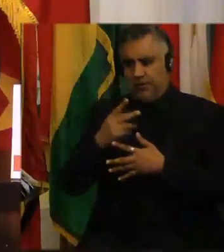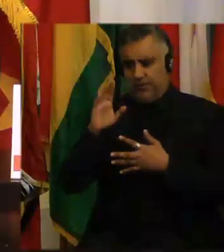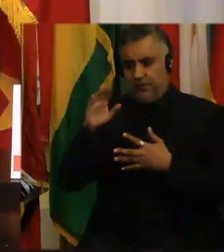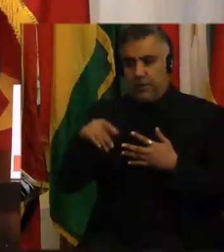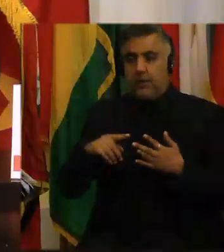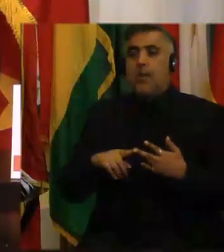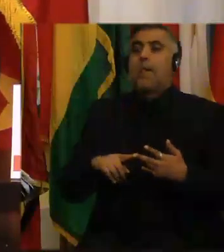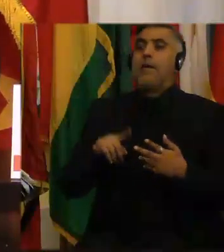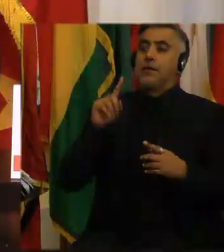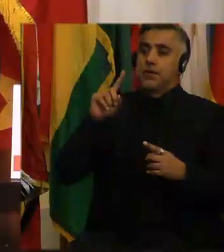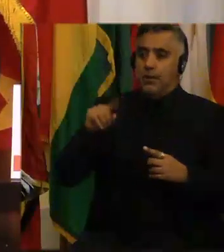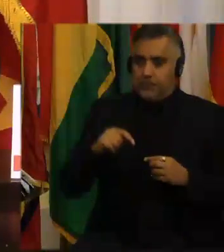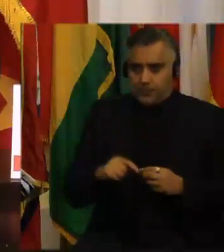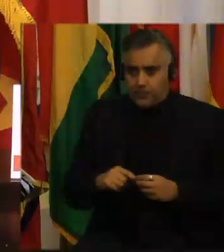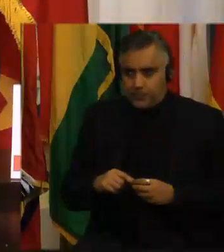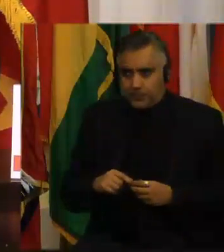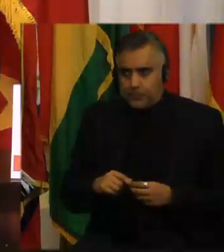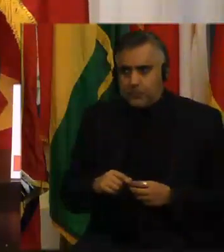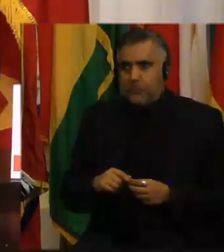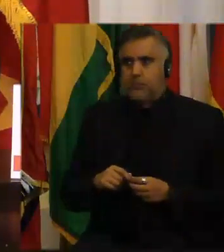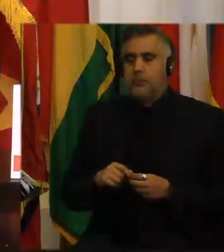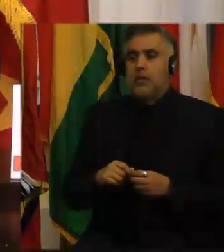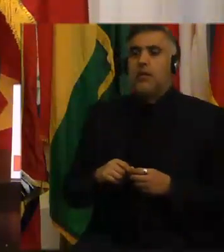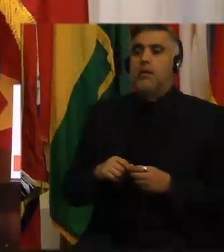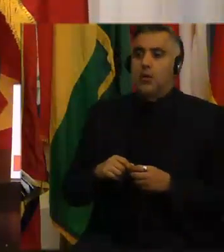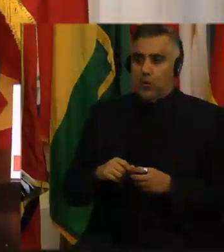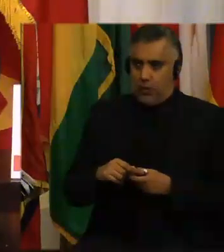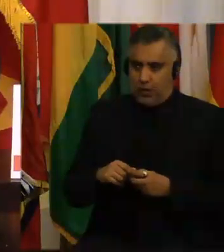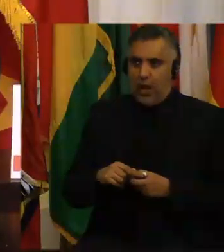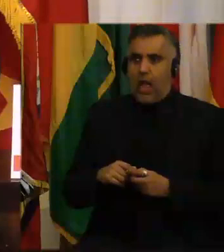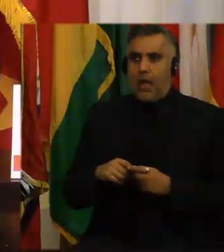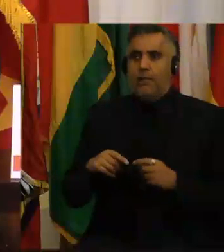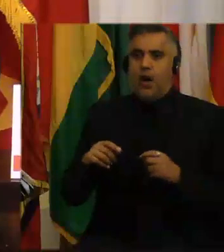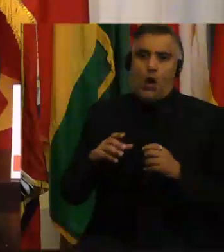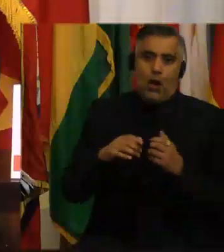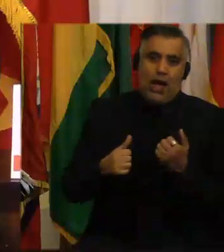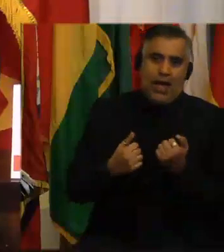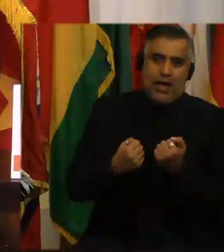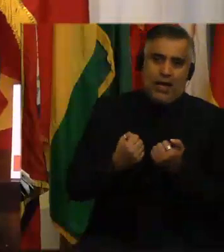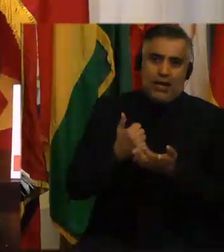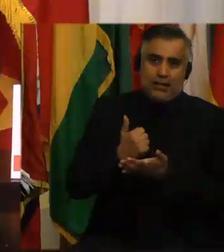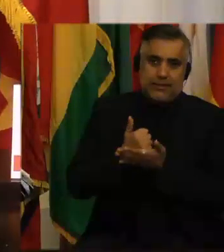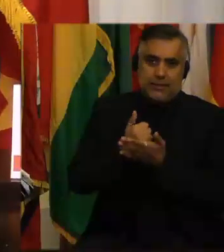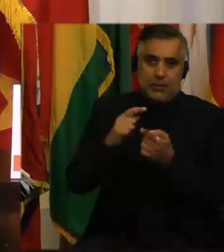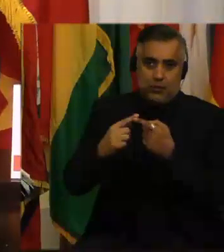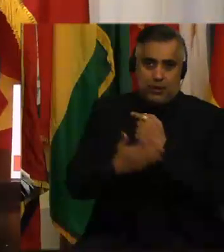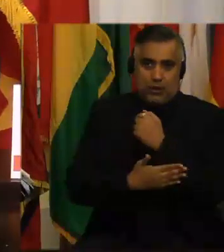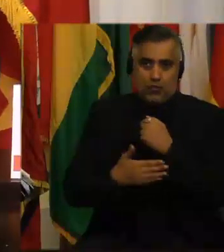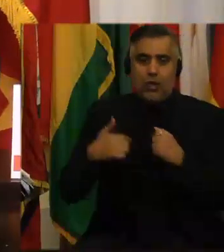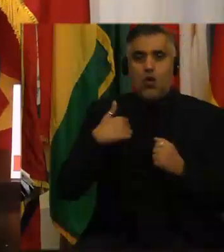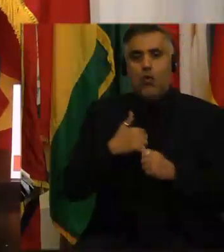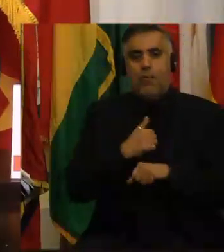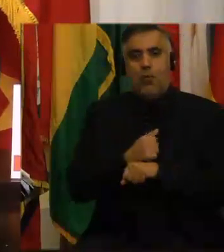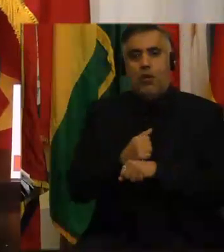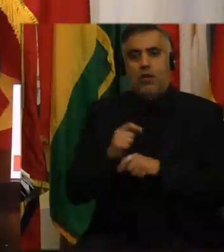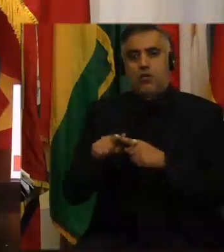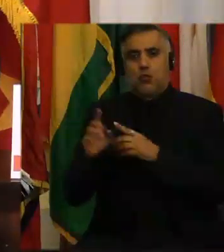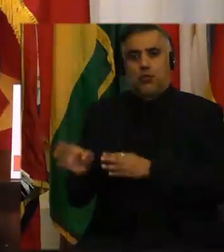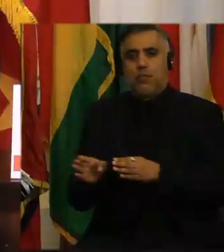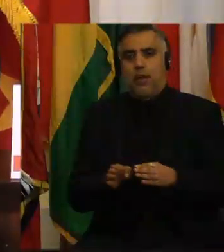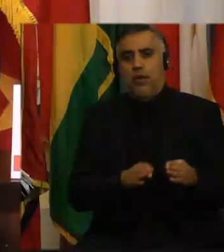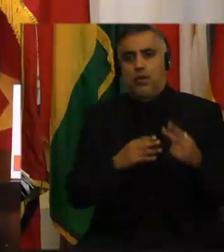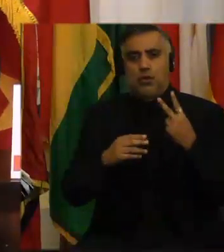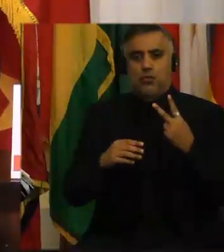Y se hacen asistencias a los países. En este momento hemos estado trabajando en la elaboración de 2 leyes modelos, una